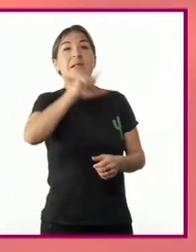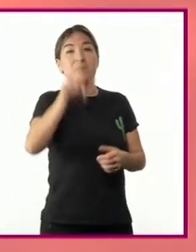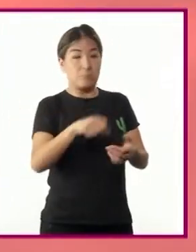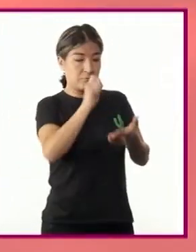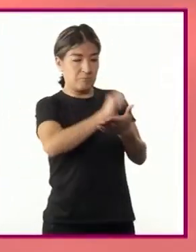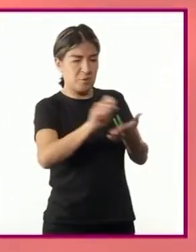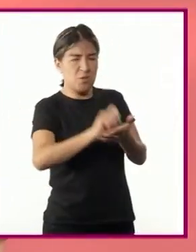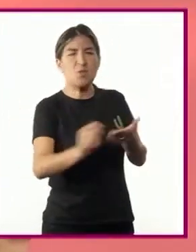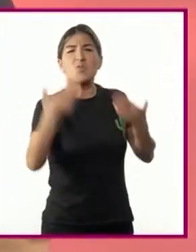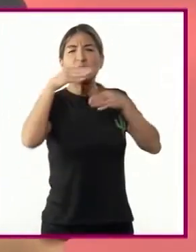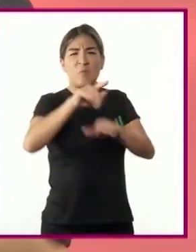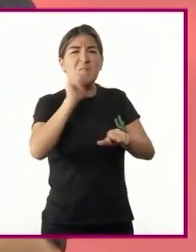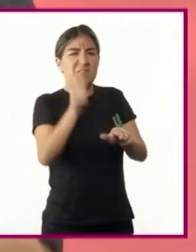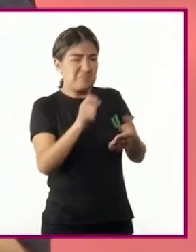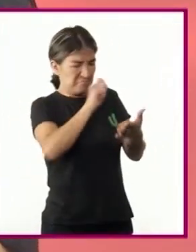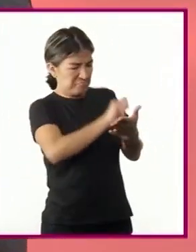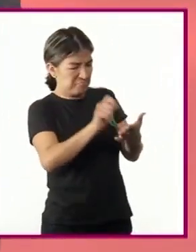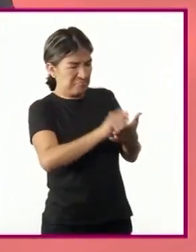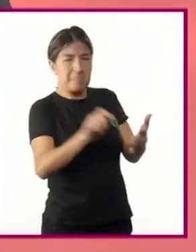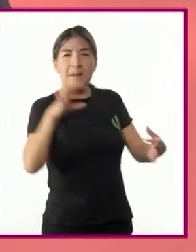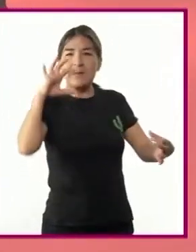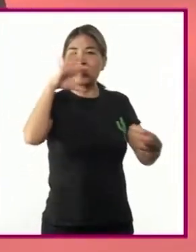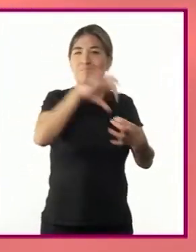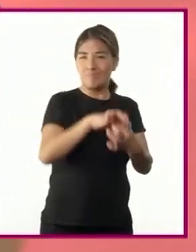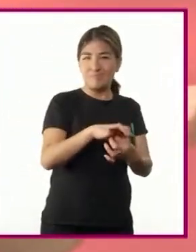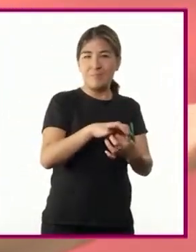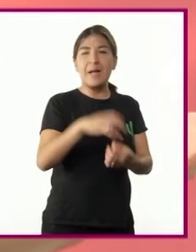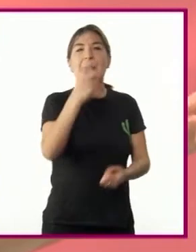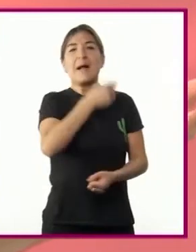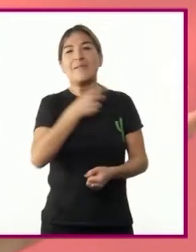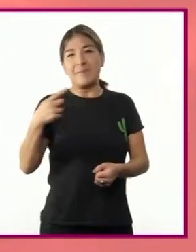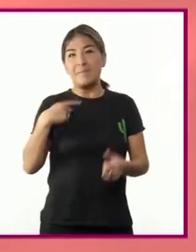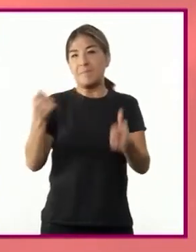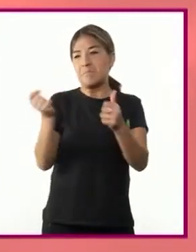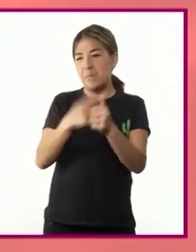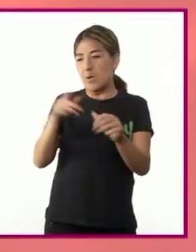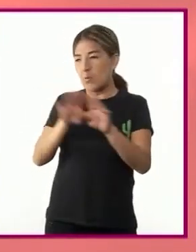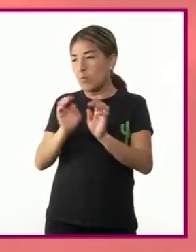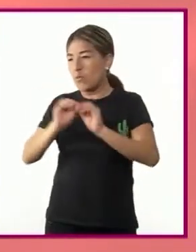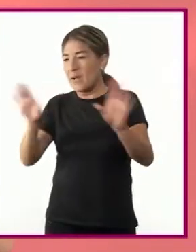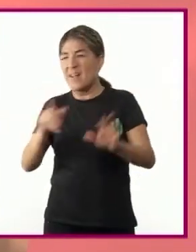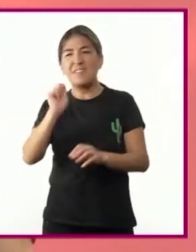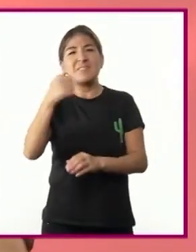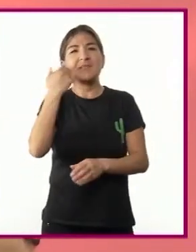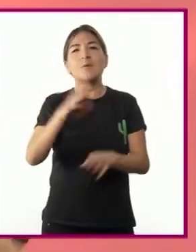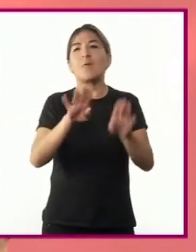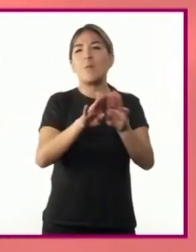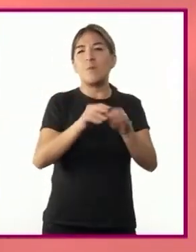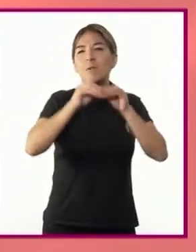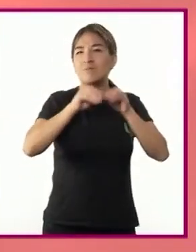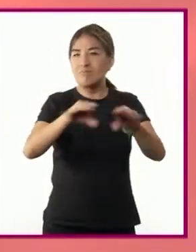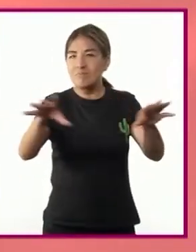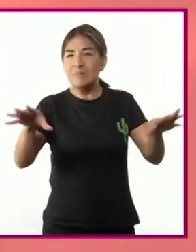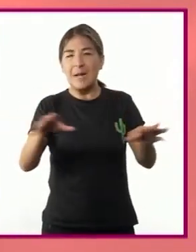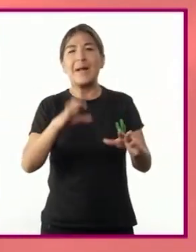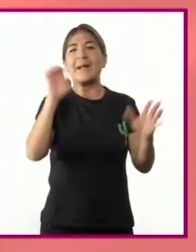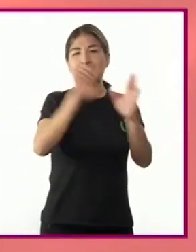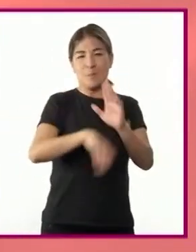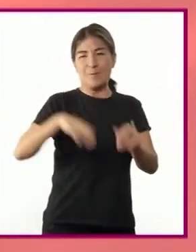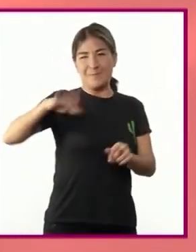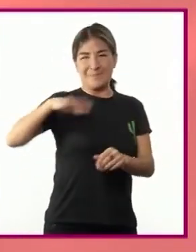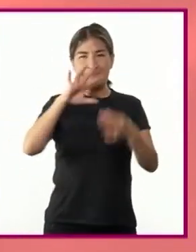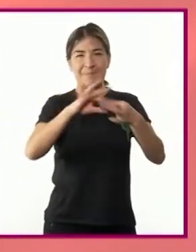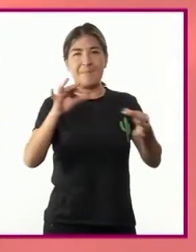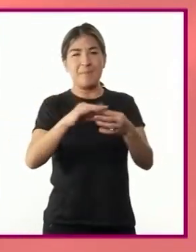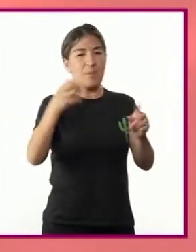escribimos. Entonces eso quiere decir que debemos tener muy claro lo que queremos transmitir. Hace un momento hablamos sobre las oraciones compuestas,